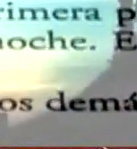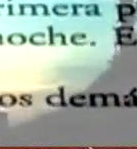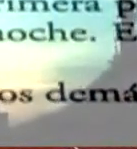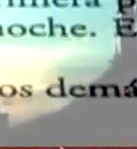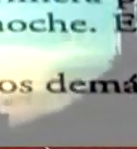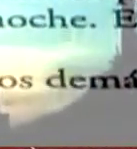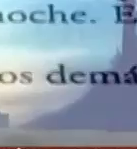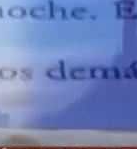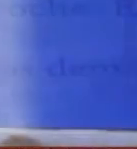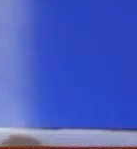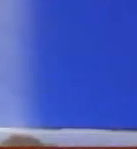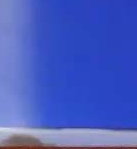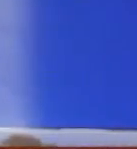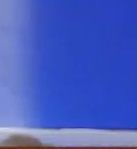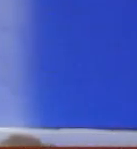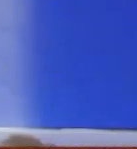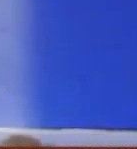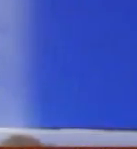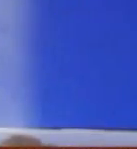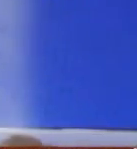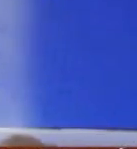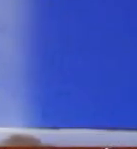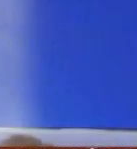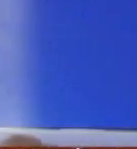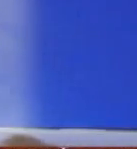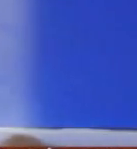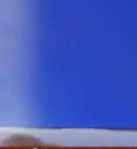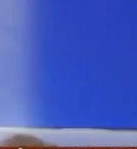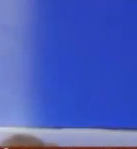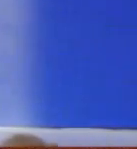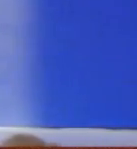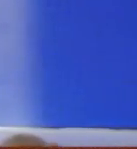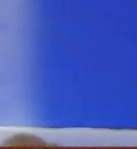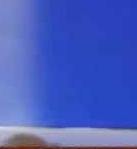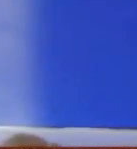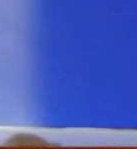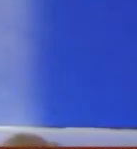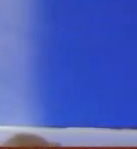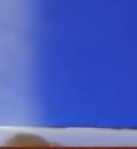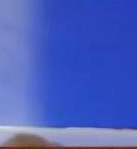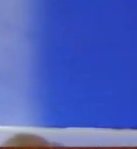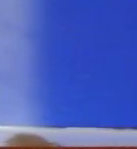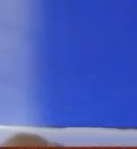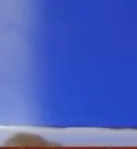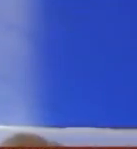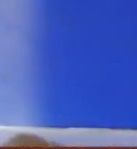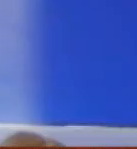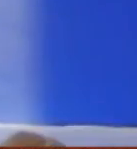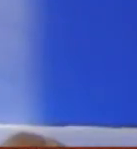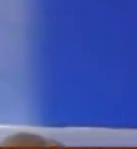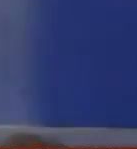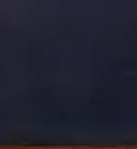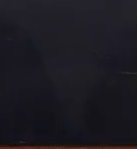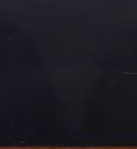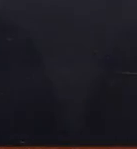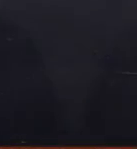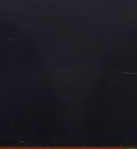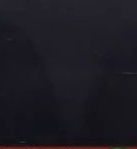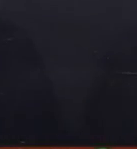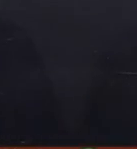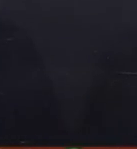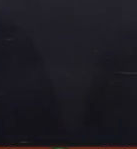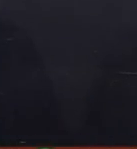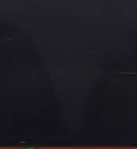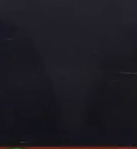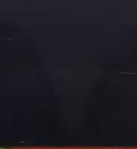las mismas personas, esperando encontrar quizá el momento para hacer de sus vidas algo más interesante, algo